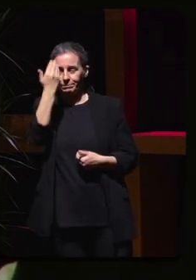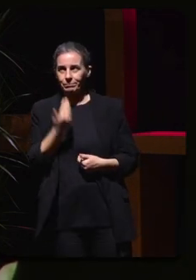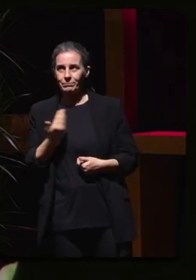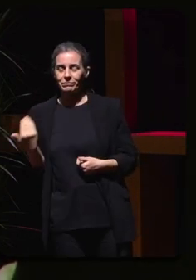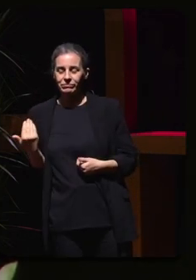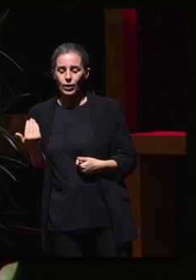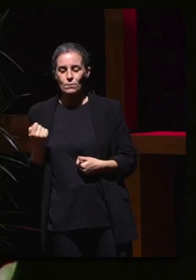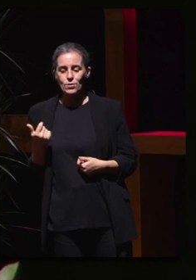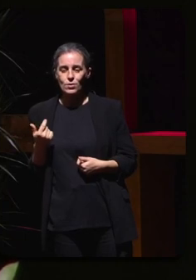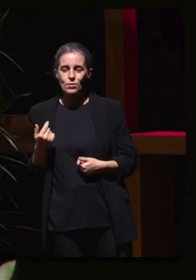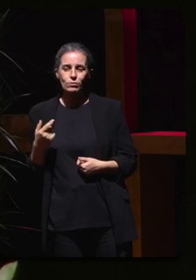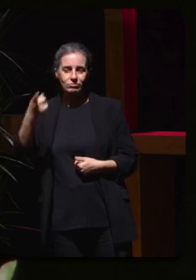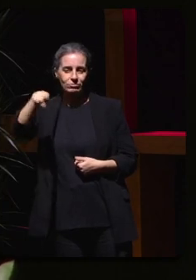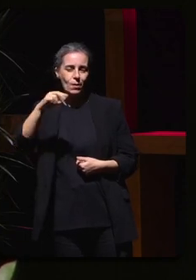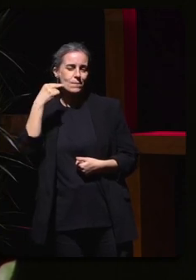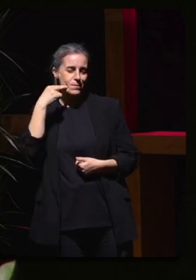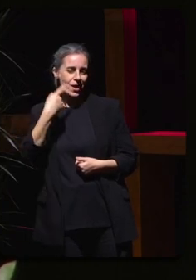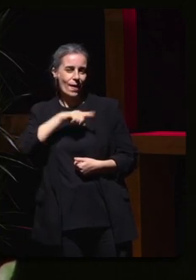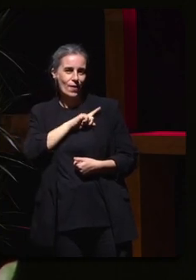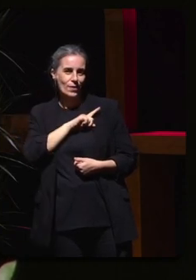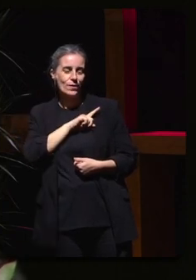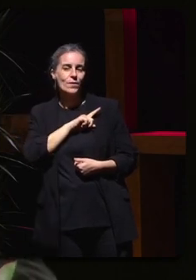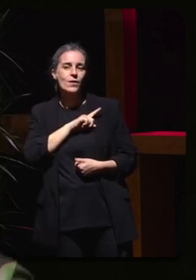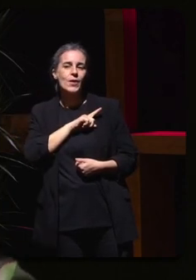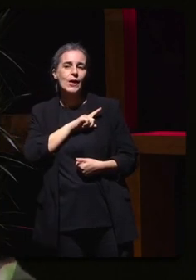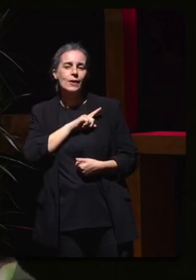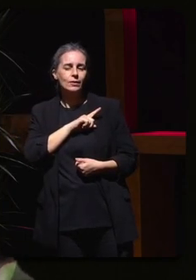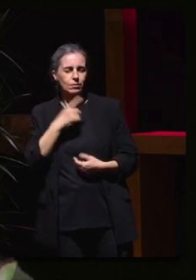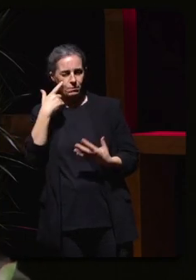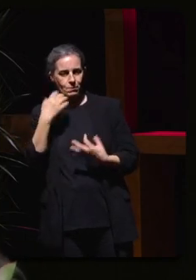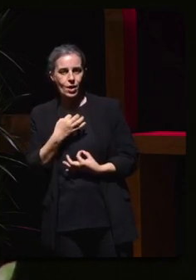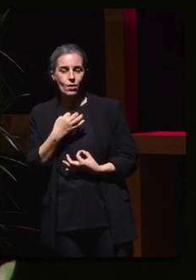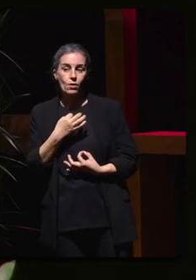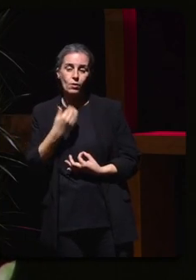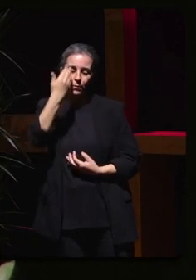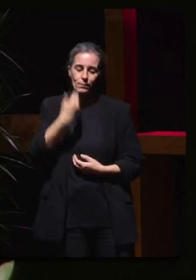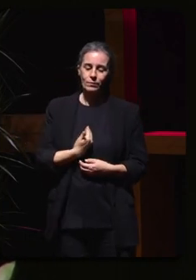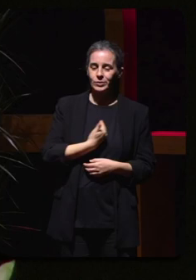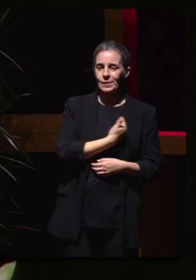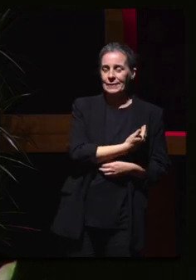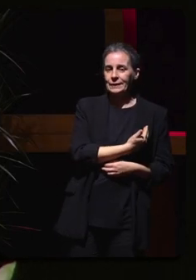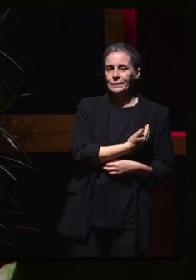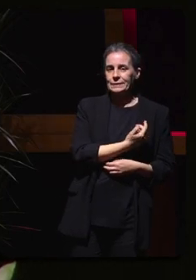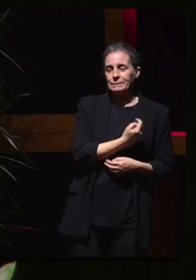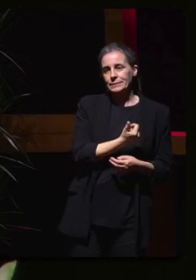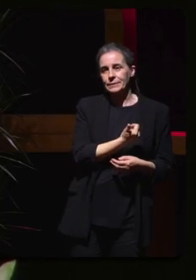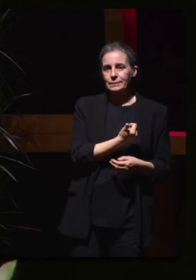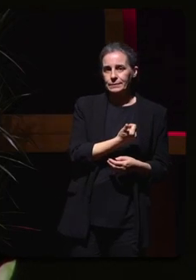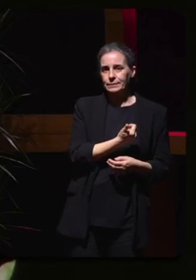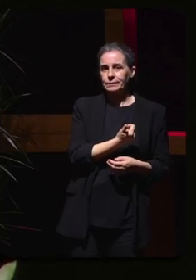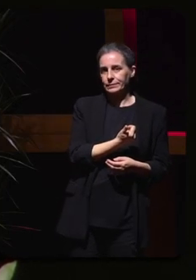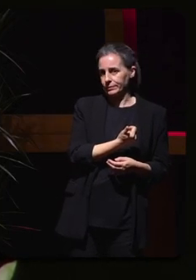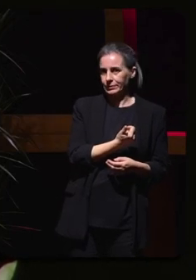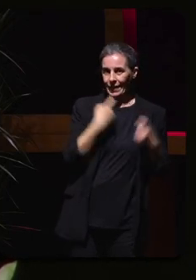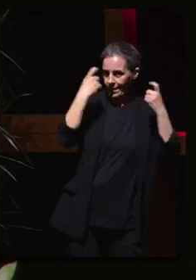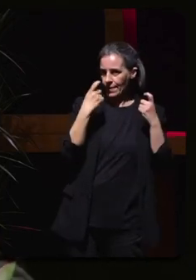por una parte eras un poco temida, ¿no?, porque en fin, está donde va, ¿no?, y por otra parte, pues que iban a tratar de ir